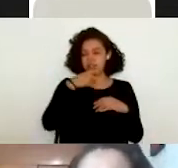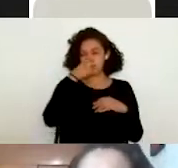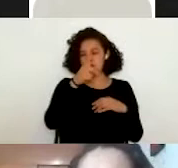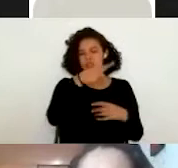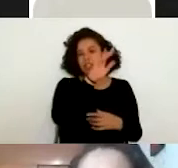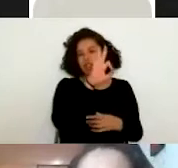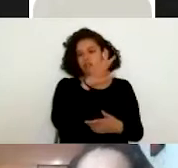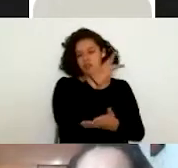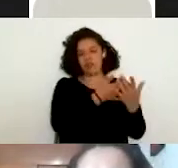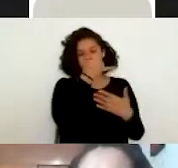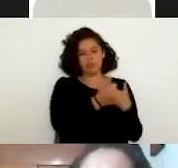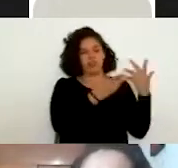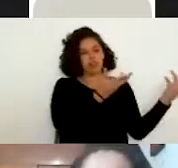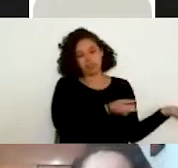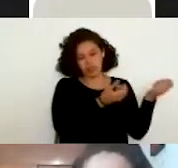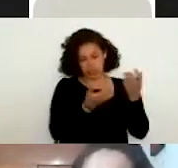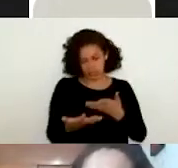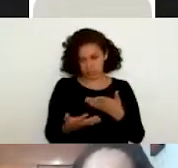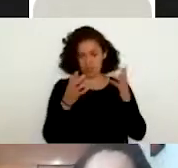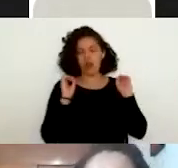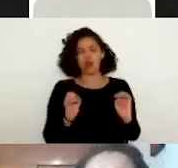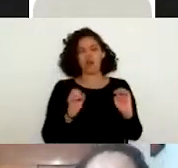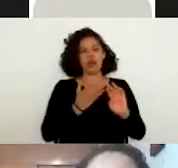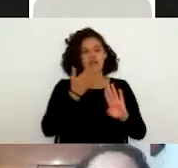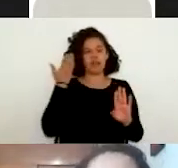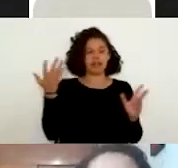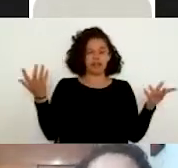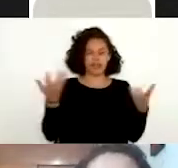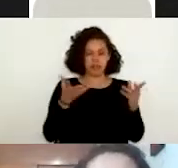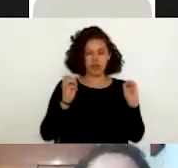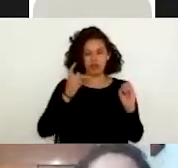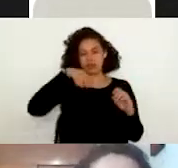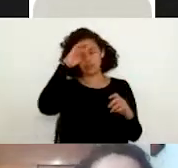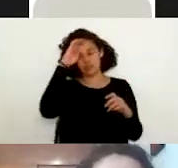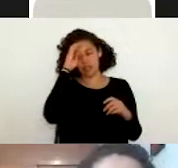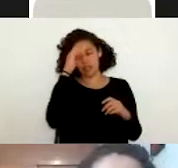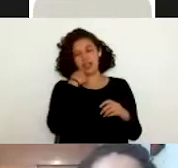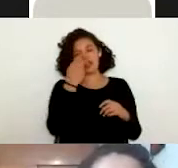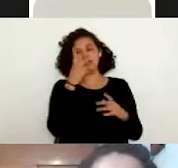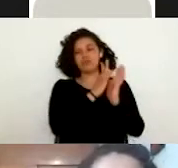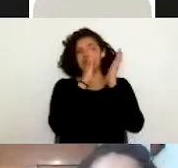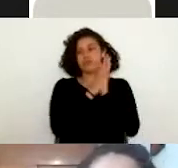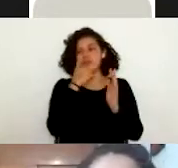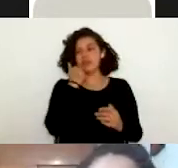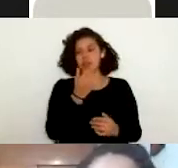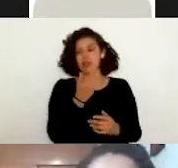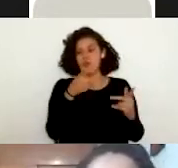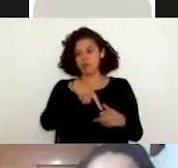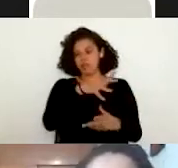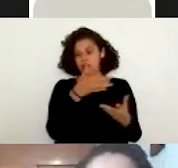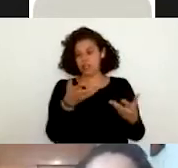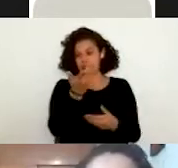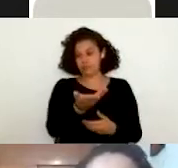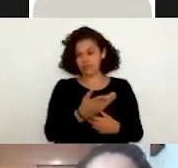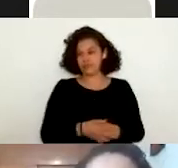que ya hayan realizado o que tengan en mente, les pediré su participación para